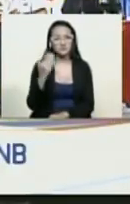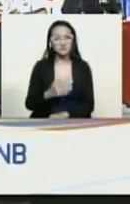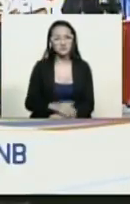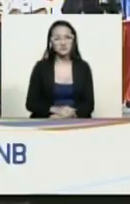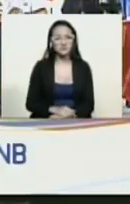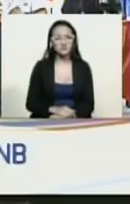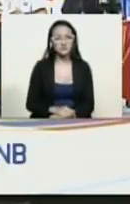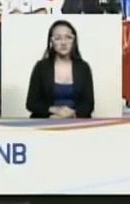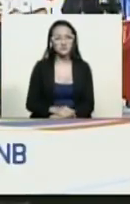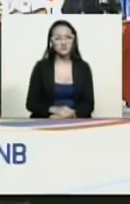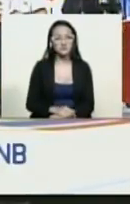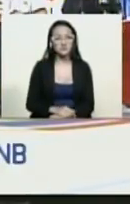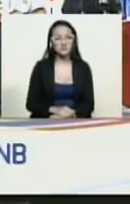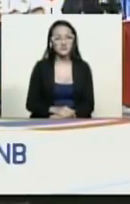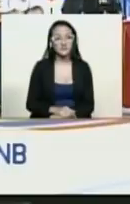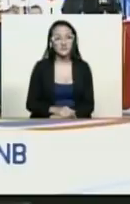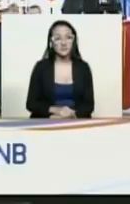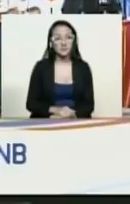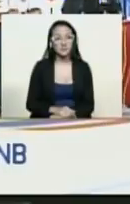debe